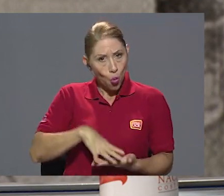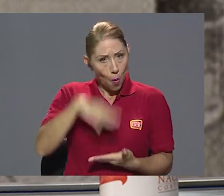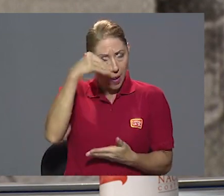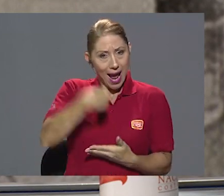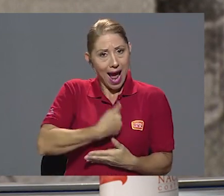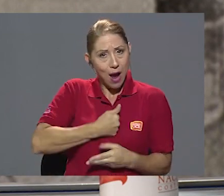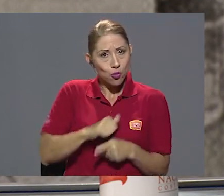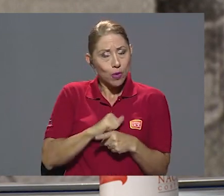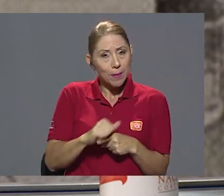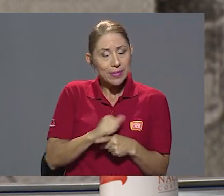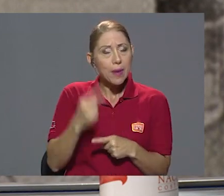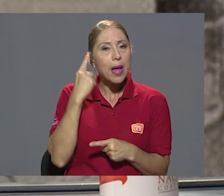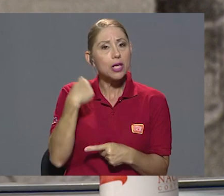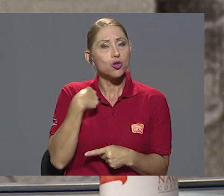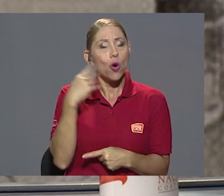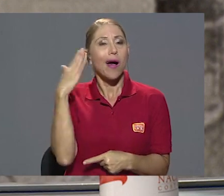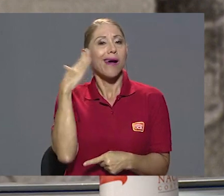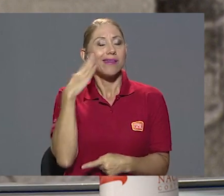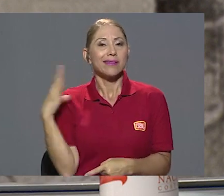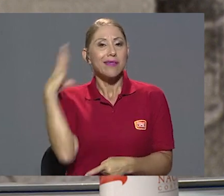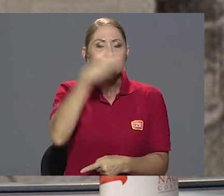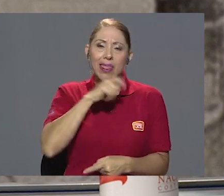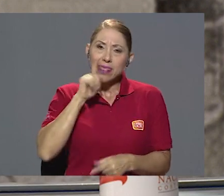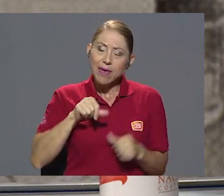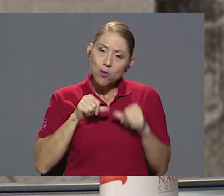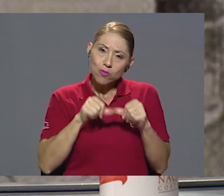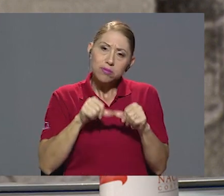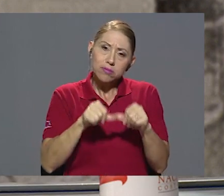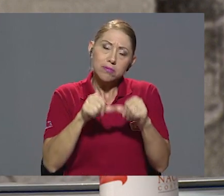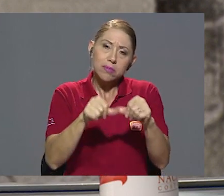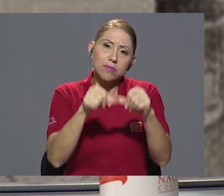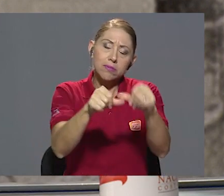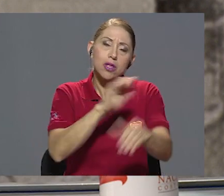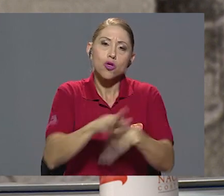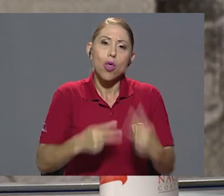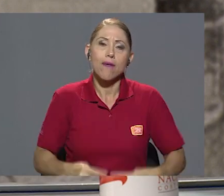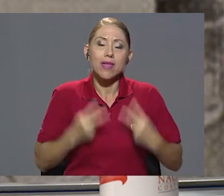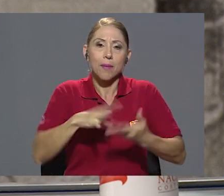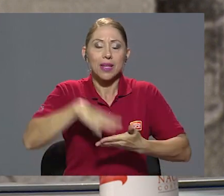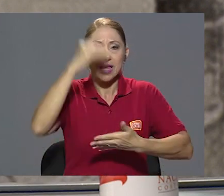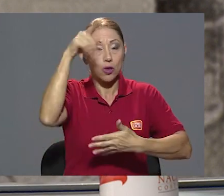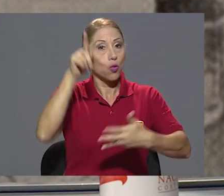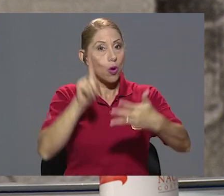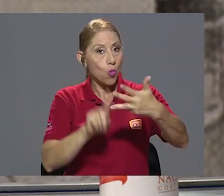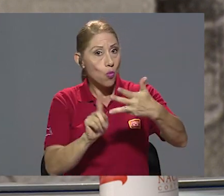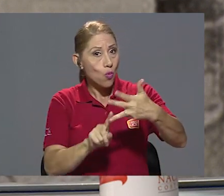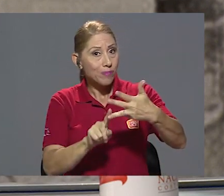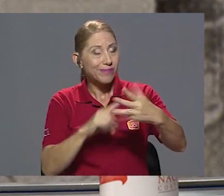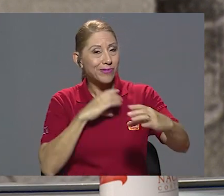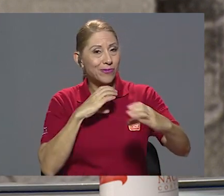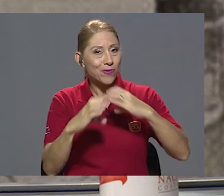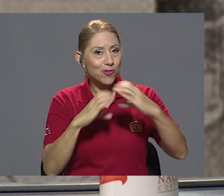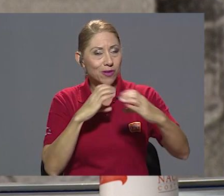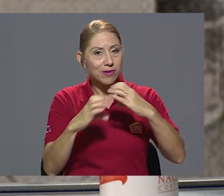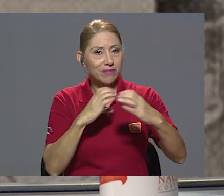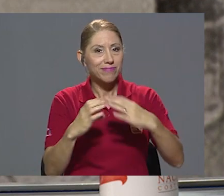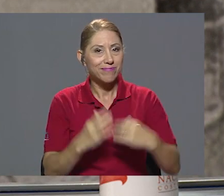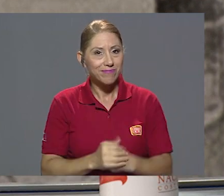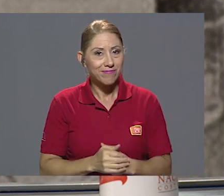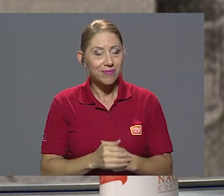para autocapacitarme, para ser consciente de que debo seguir aprendiendo durante toda la vida. Luego uno fundamental, que es la